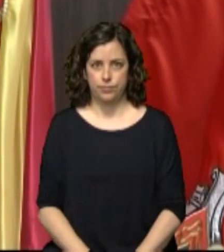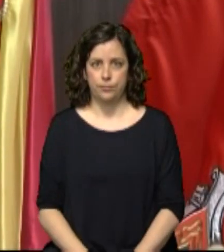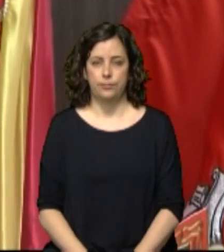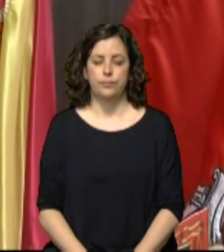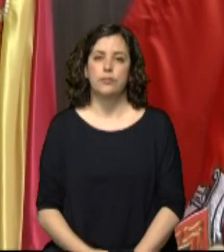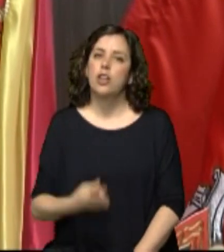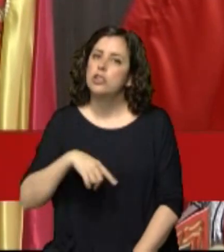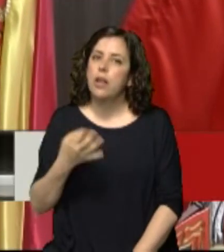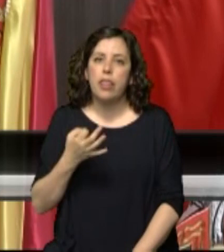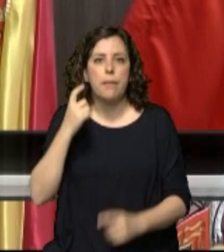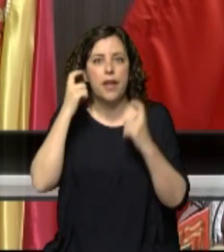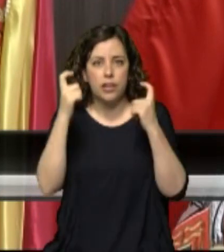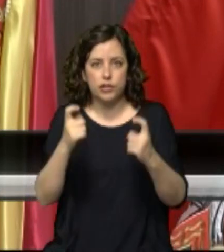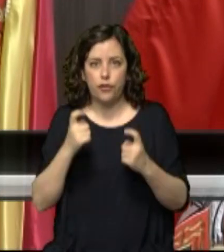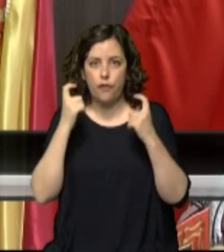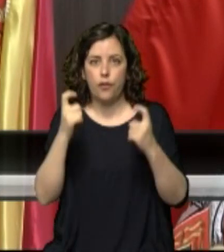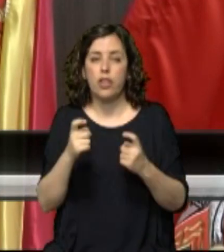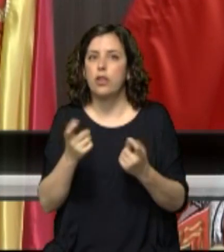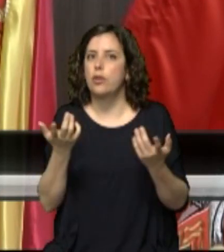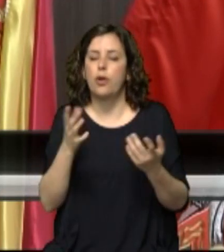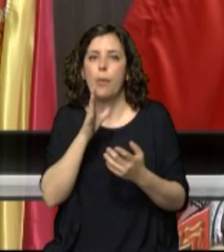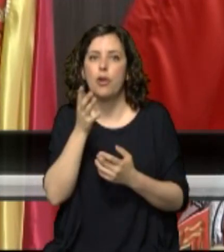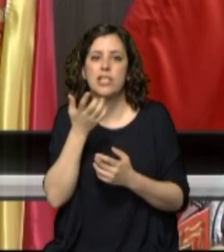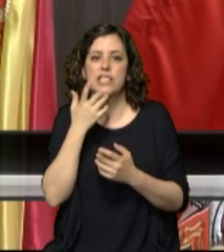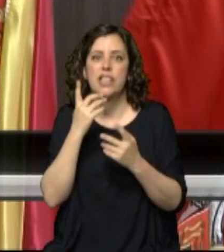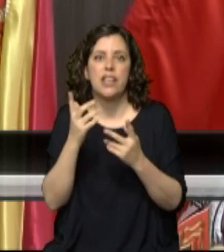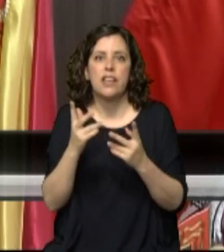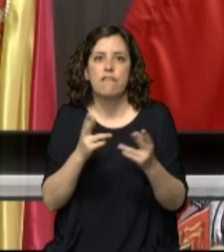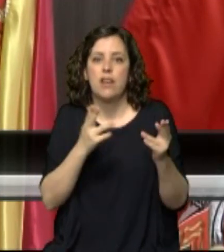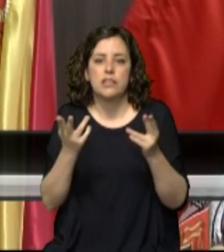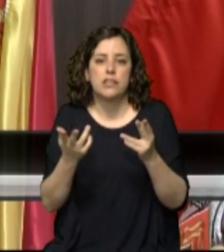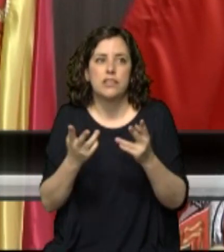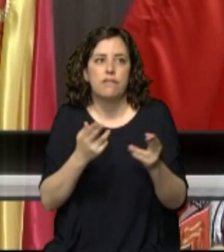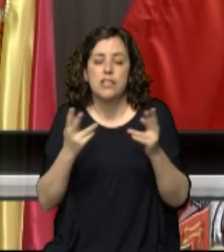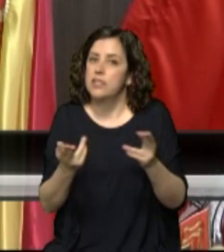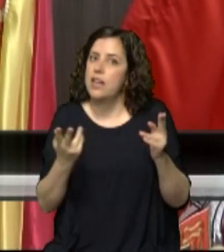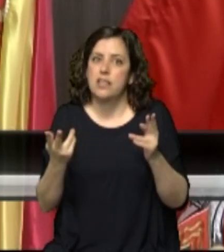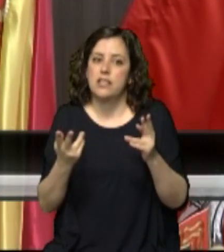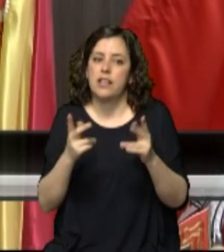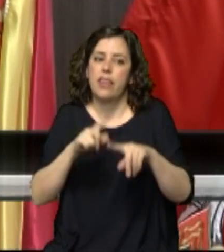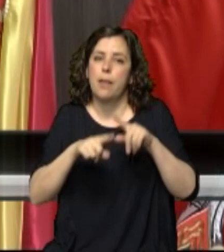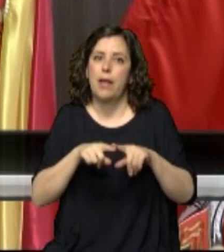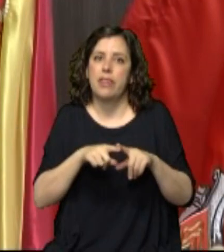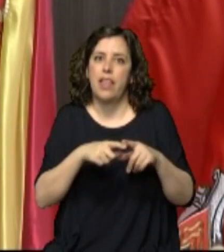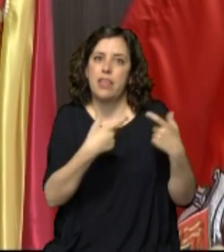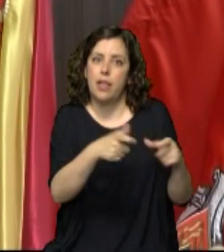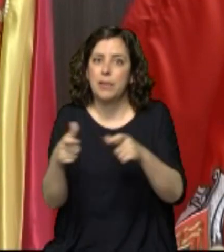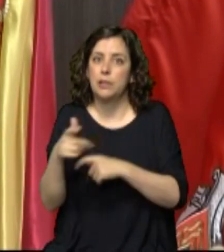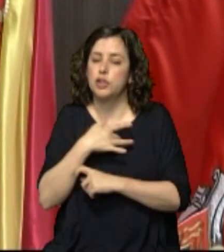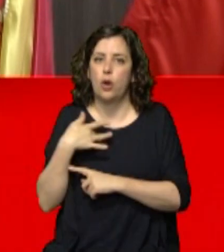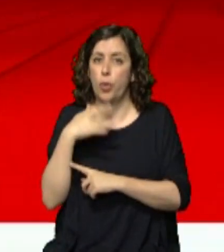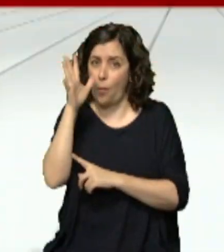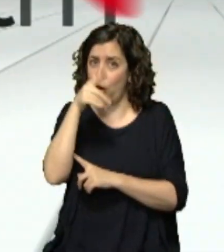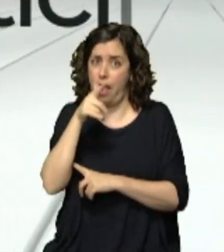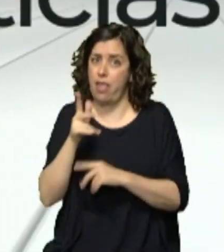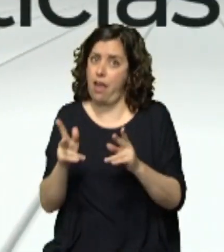Tenemos que esforzarnos porque como la salida sea por zonas básicas de salud, Burlada no va a salir. No nos hemos movido de los números más altos.